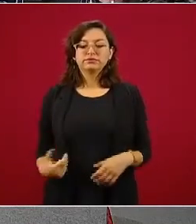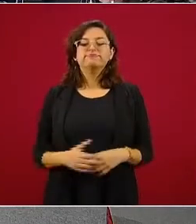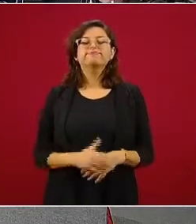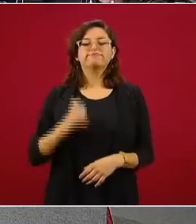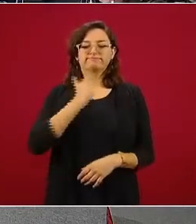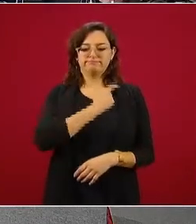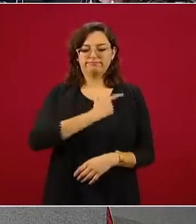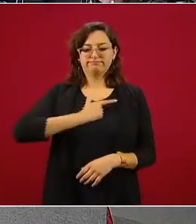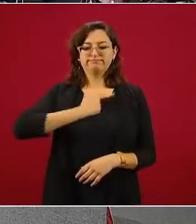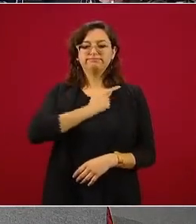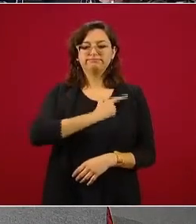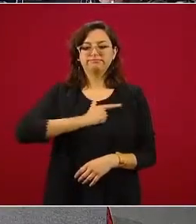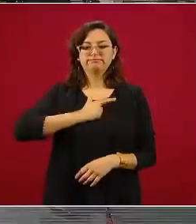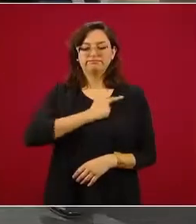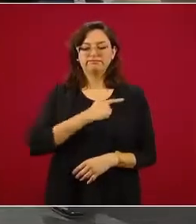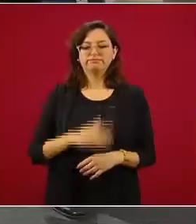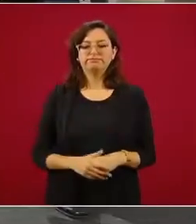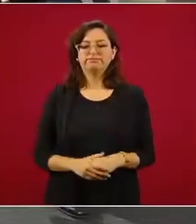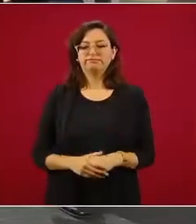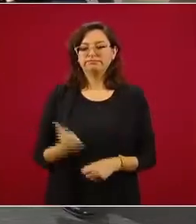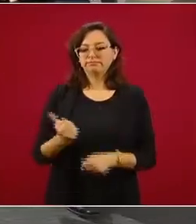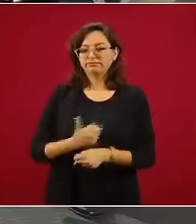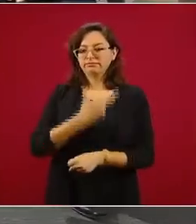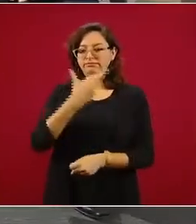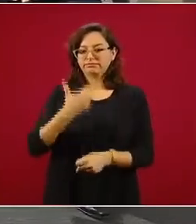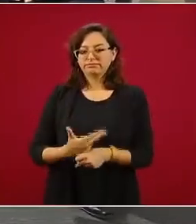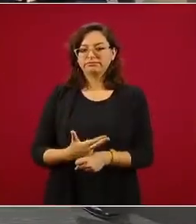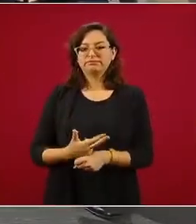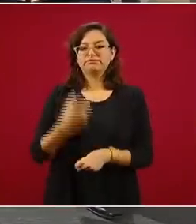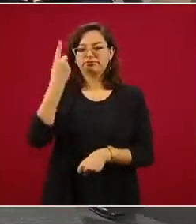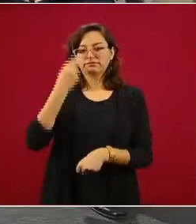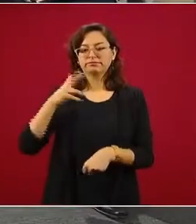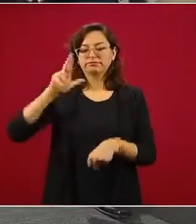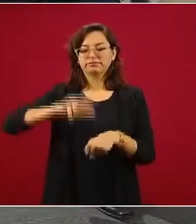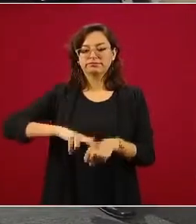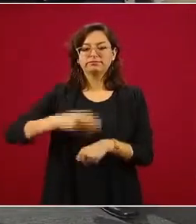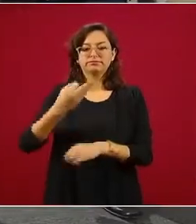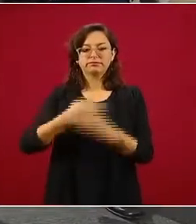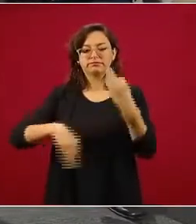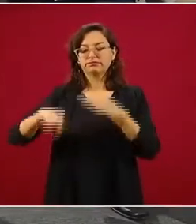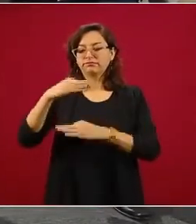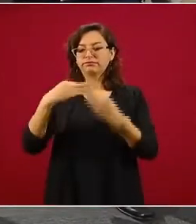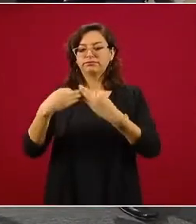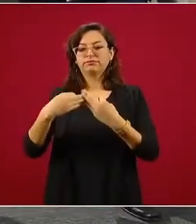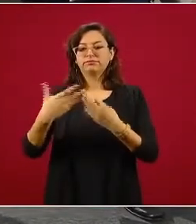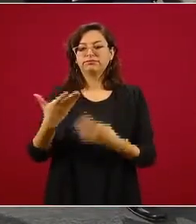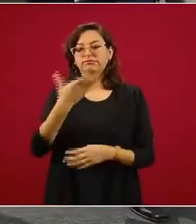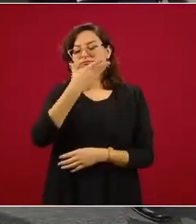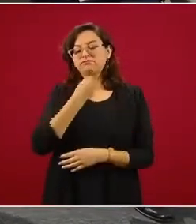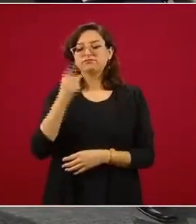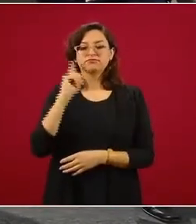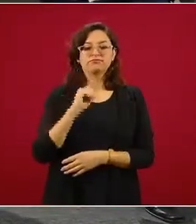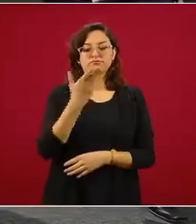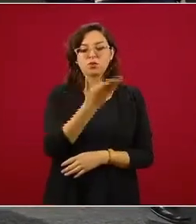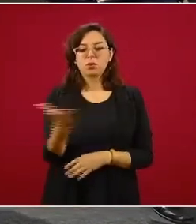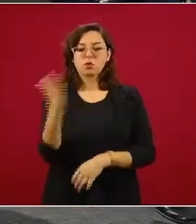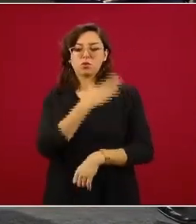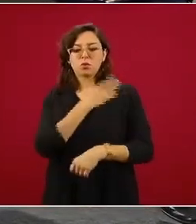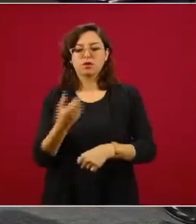Con gusto, señor secretario, secretarios, director. Muy buenos días tengan todas y todos ustedes.